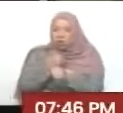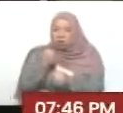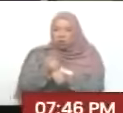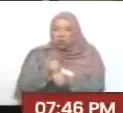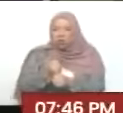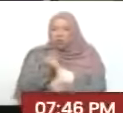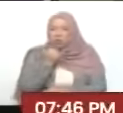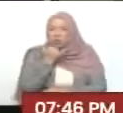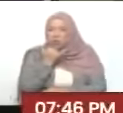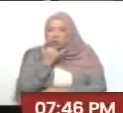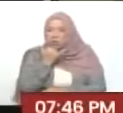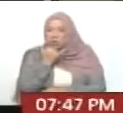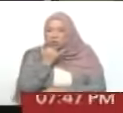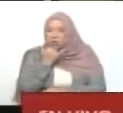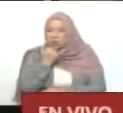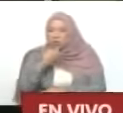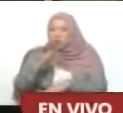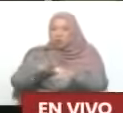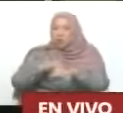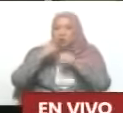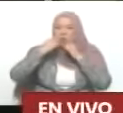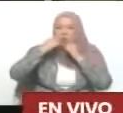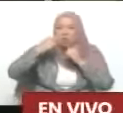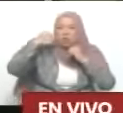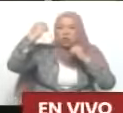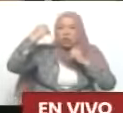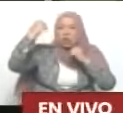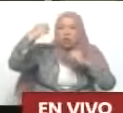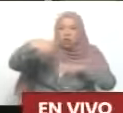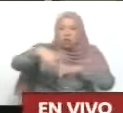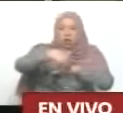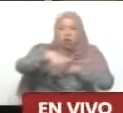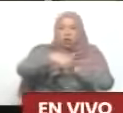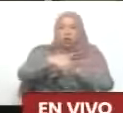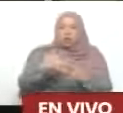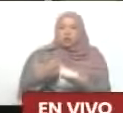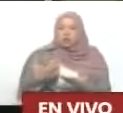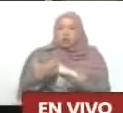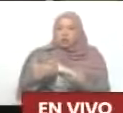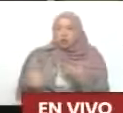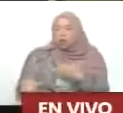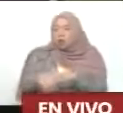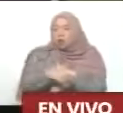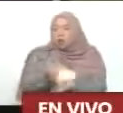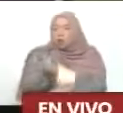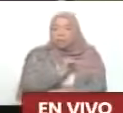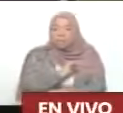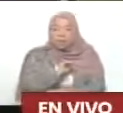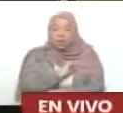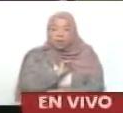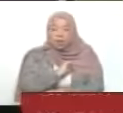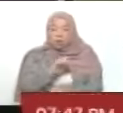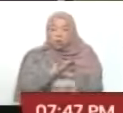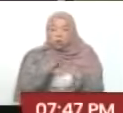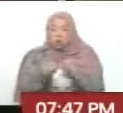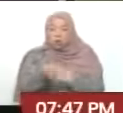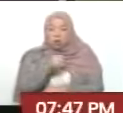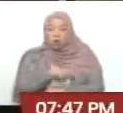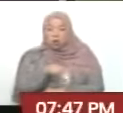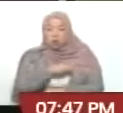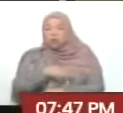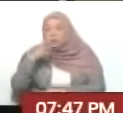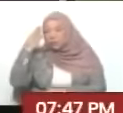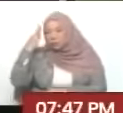vez, decirle que me lo pidan protestando en la calle. Es decir, la calle es donde el miedo cambia de bando, en España lo sabemos muy